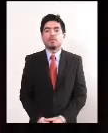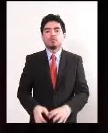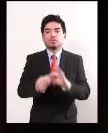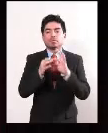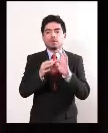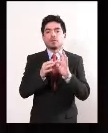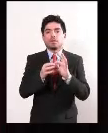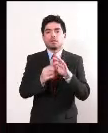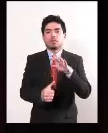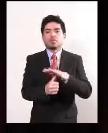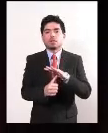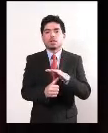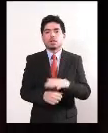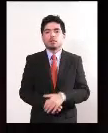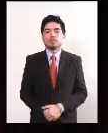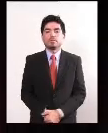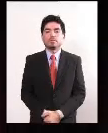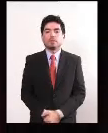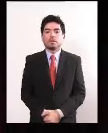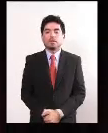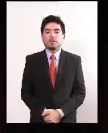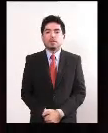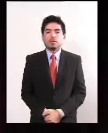Gracias, concejal Arias. Se le va a hacer acta,